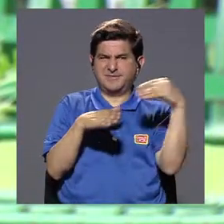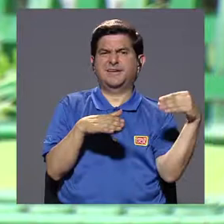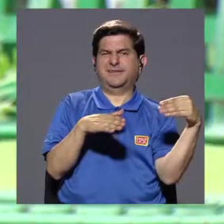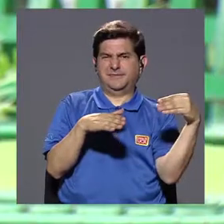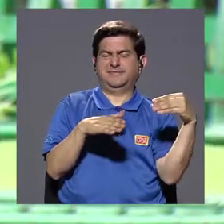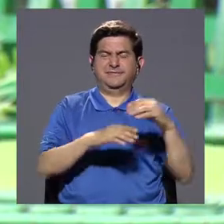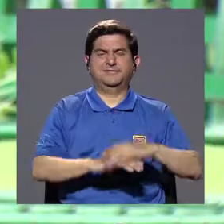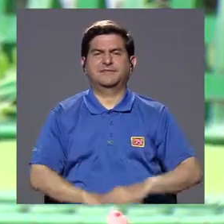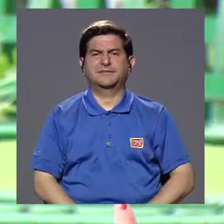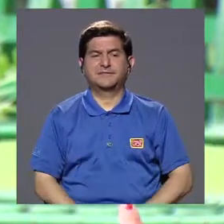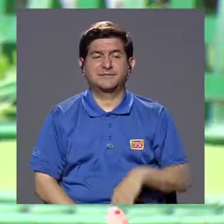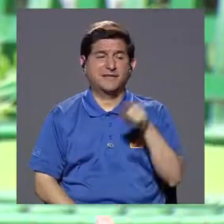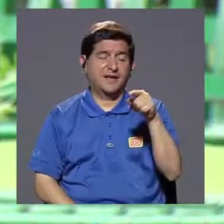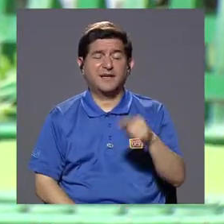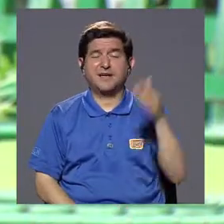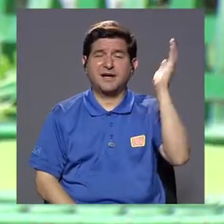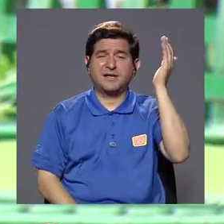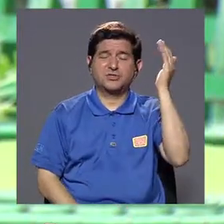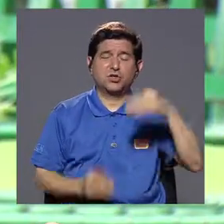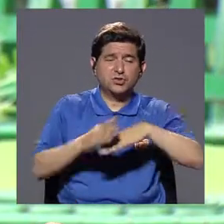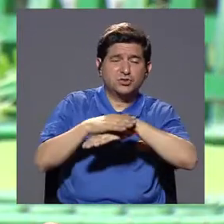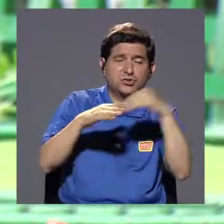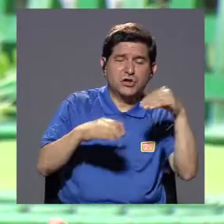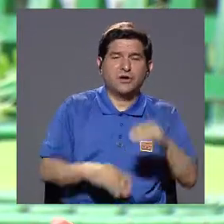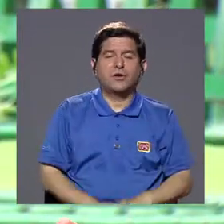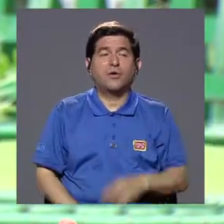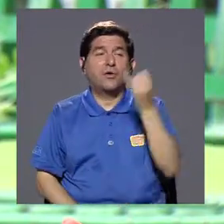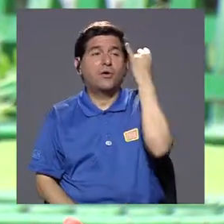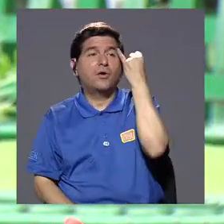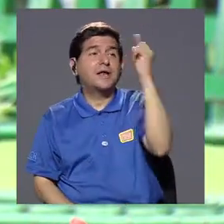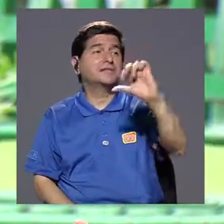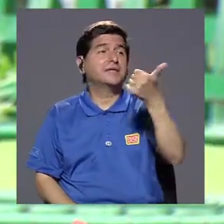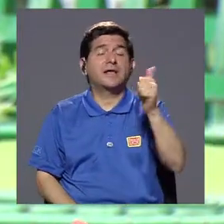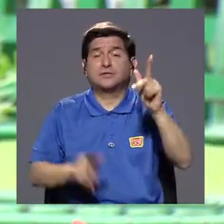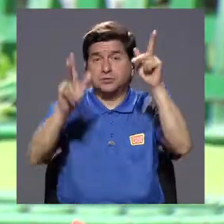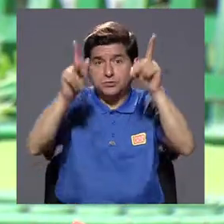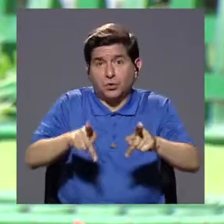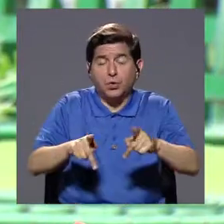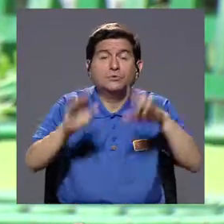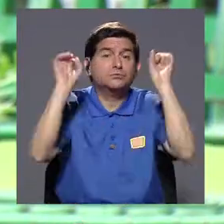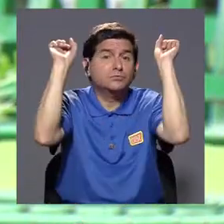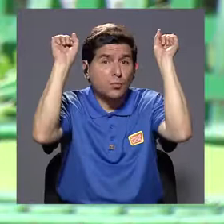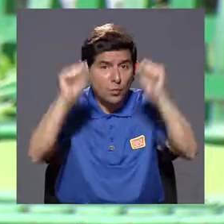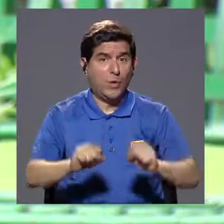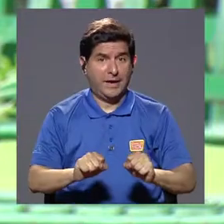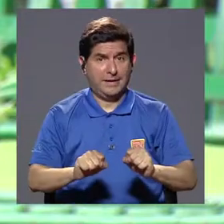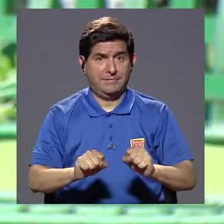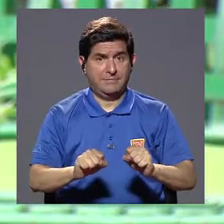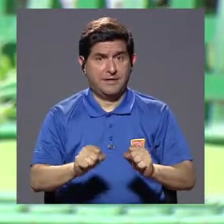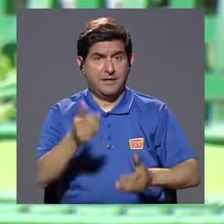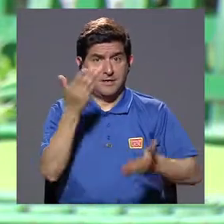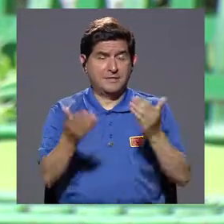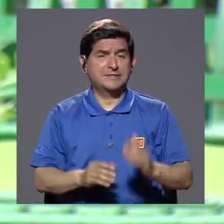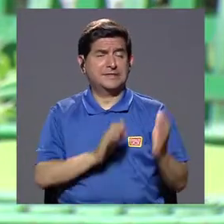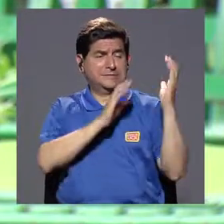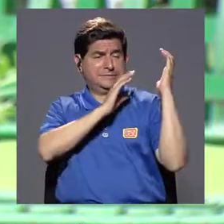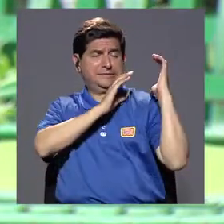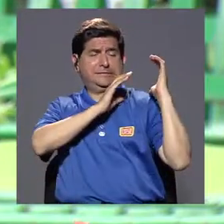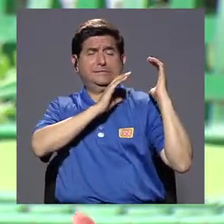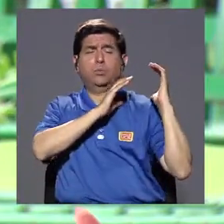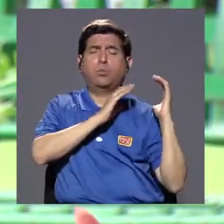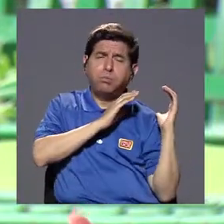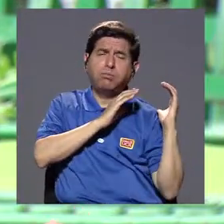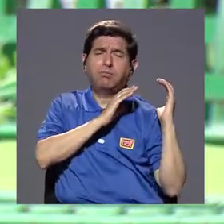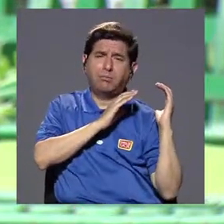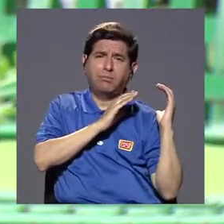externas de estos discursos externos los ideales de otros pudieran ser pesados